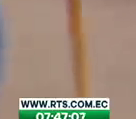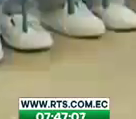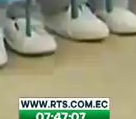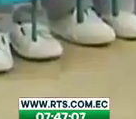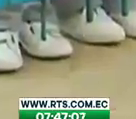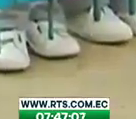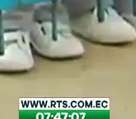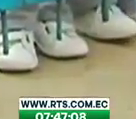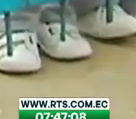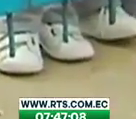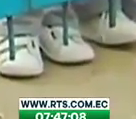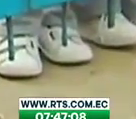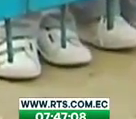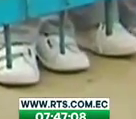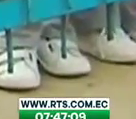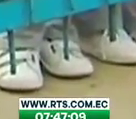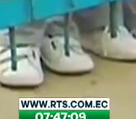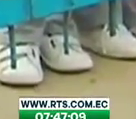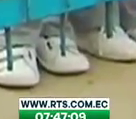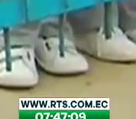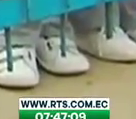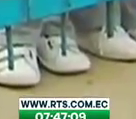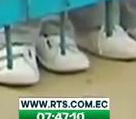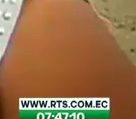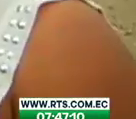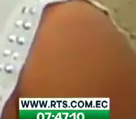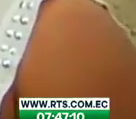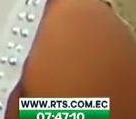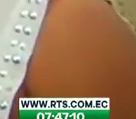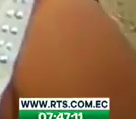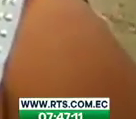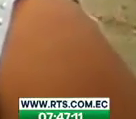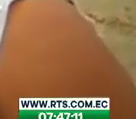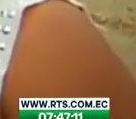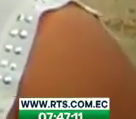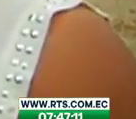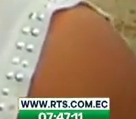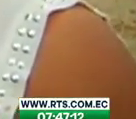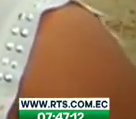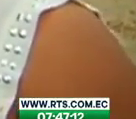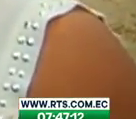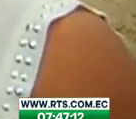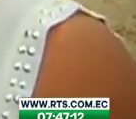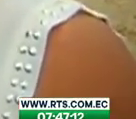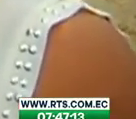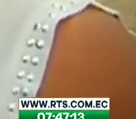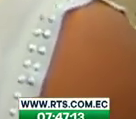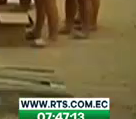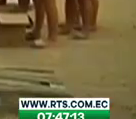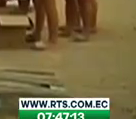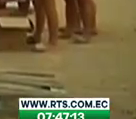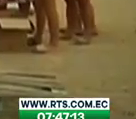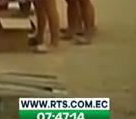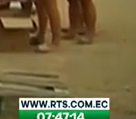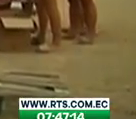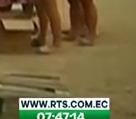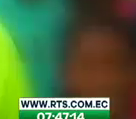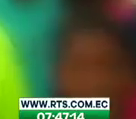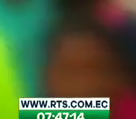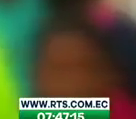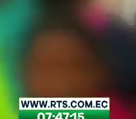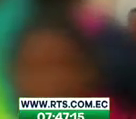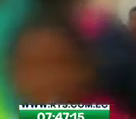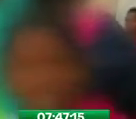encontraba al interior del baño de niñas. Se nos entró un señor sin camisa a los baños de las niñas. ¿Qué seguridad tenemos